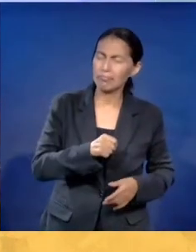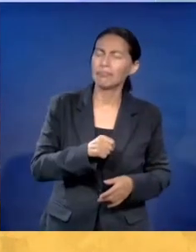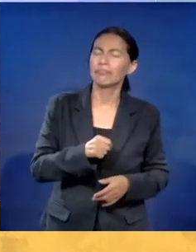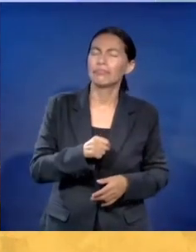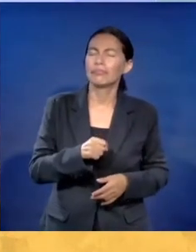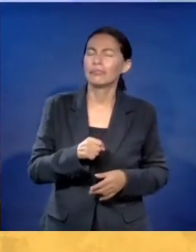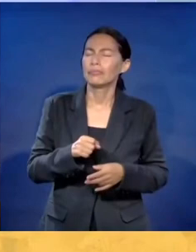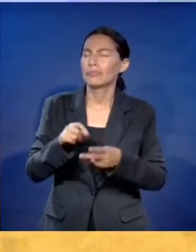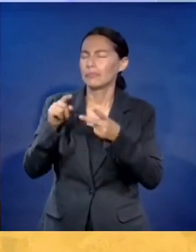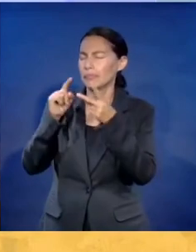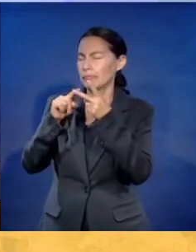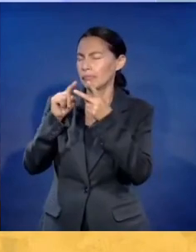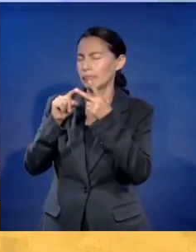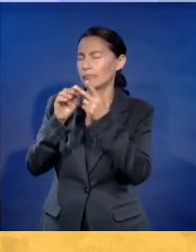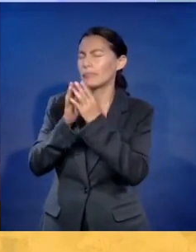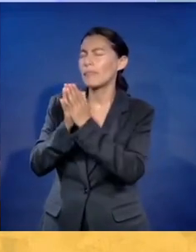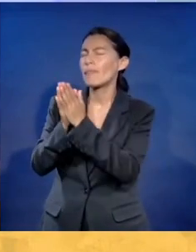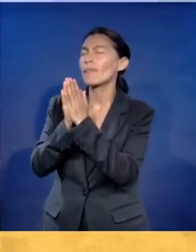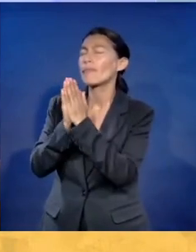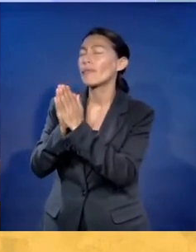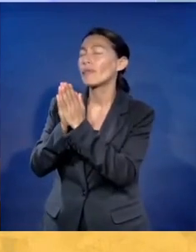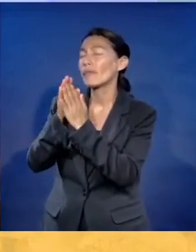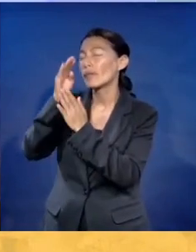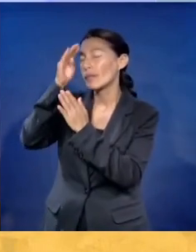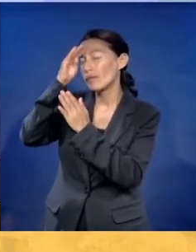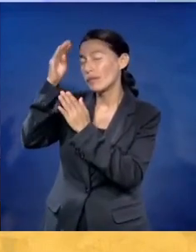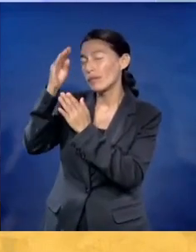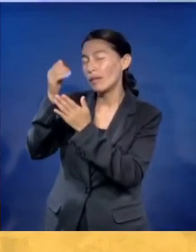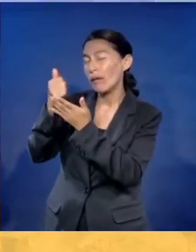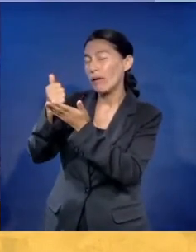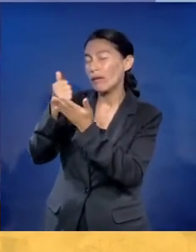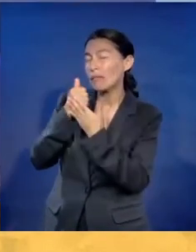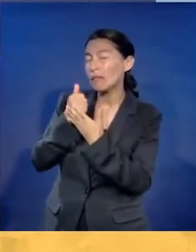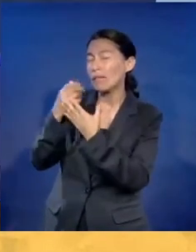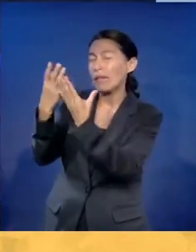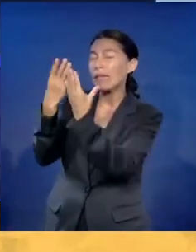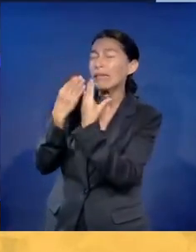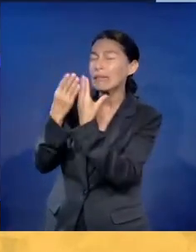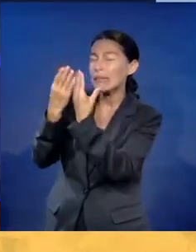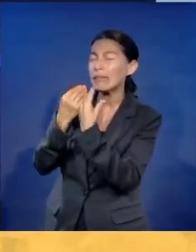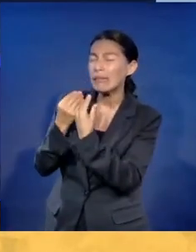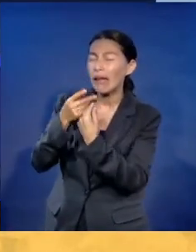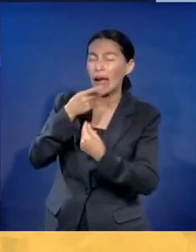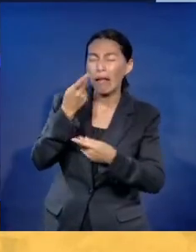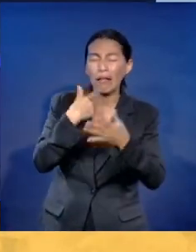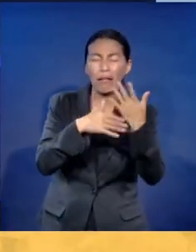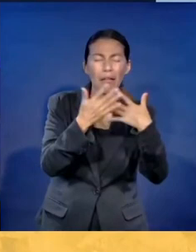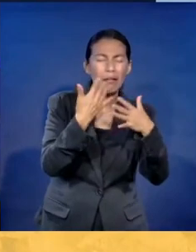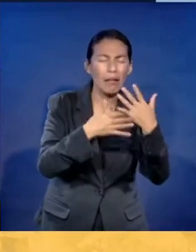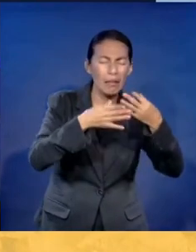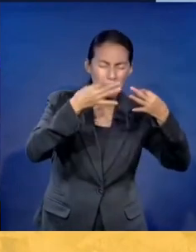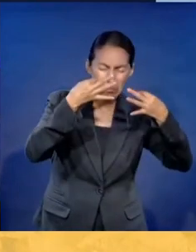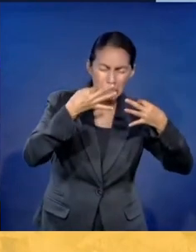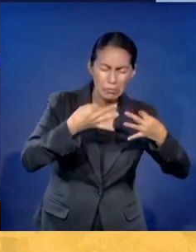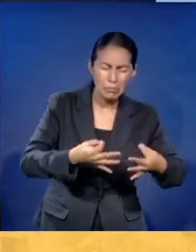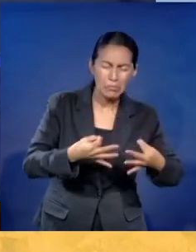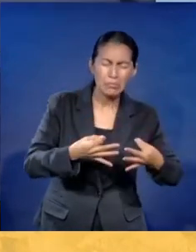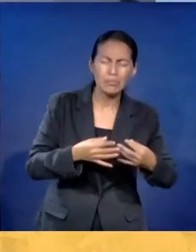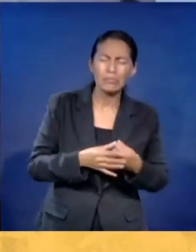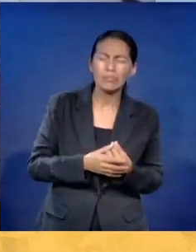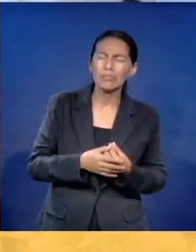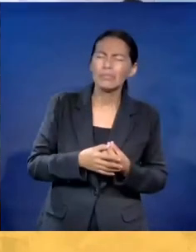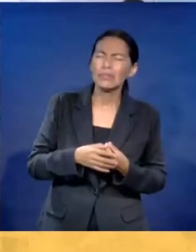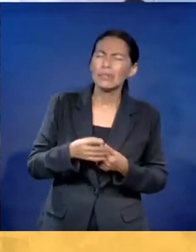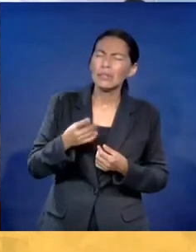enséñanos a hablar como conviene danos esa inteligencia emocional es estabilidad para